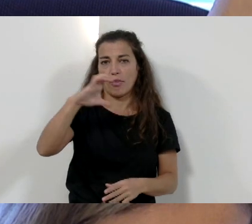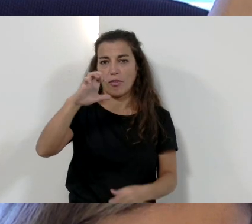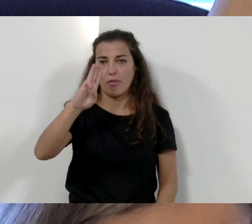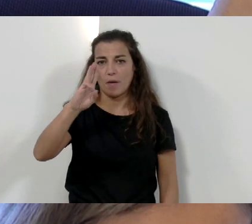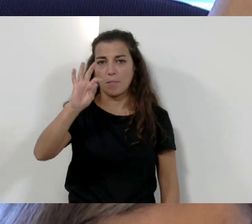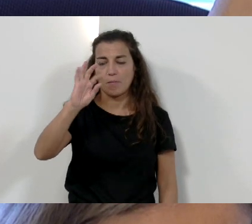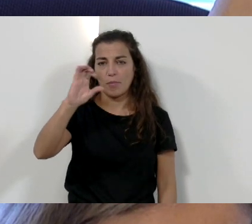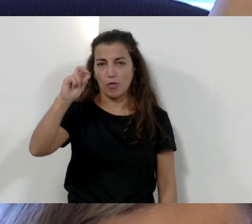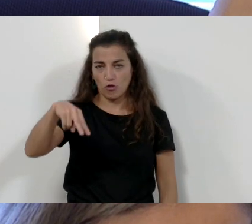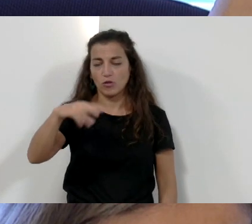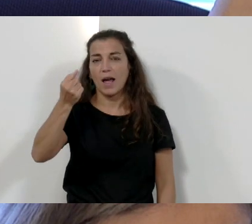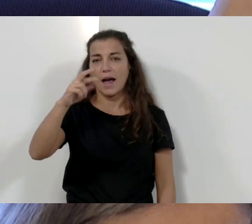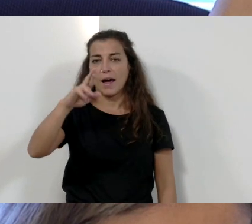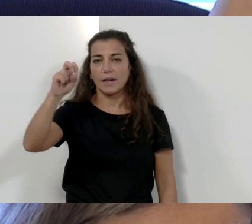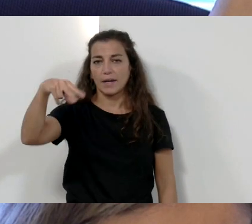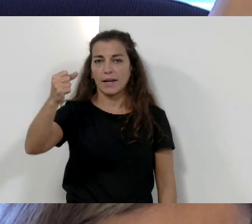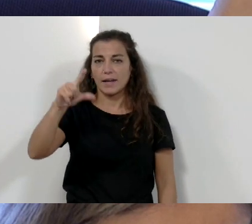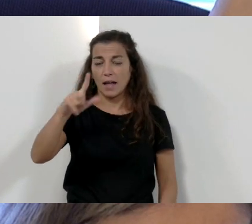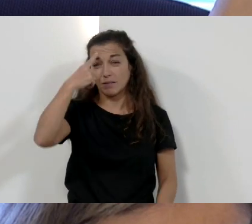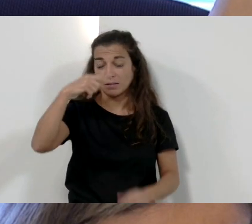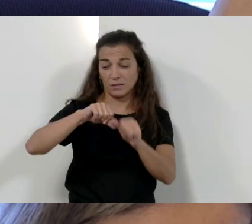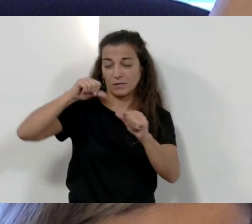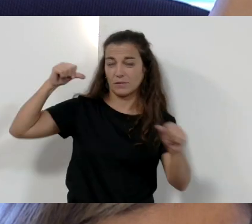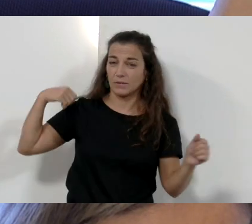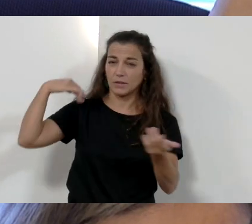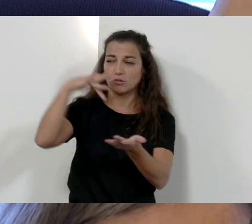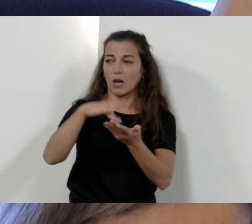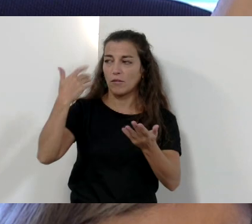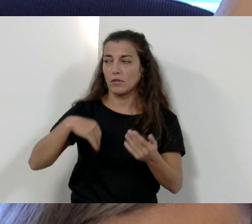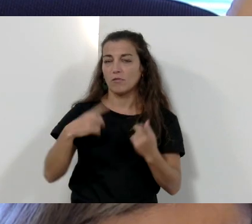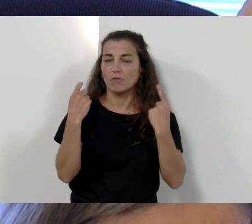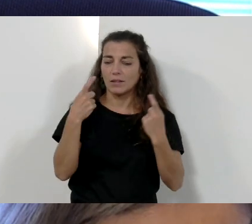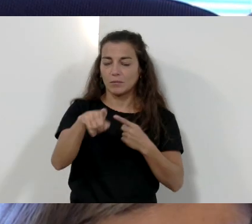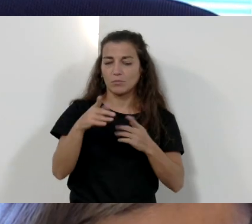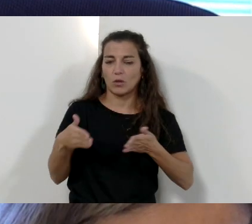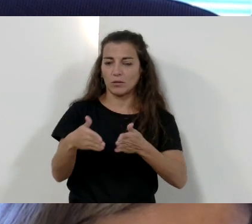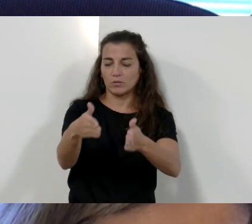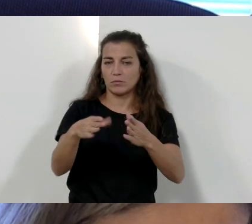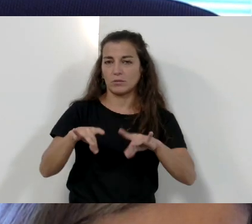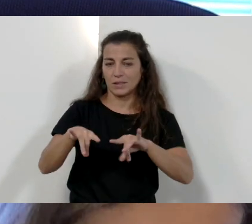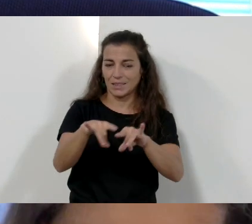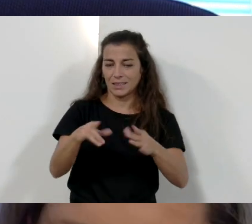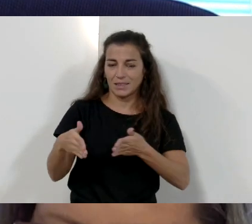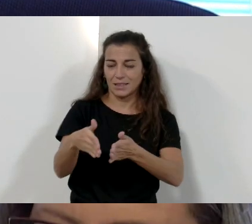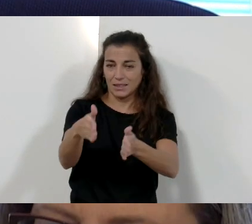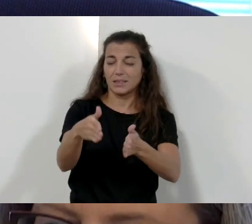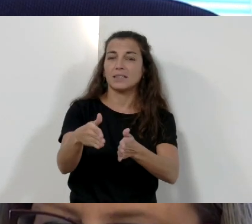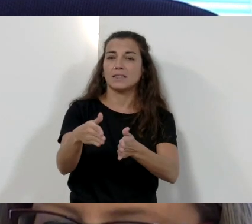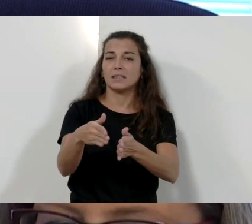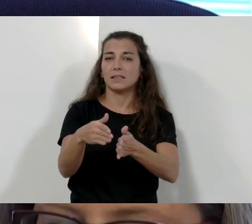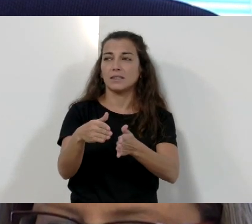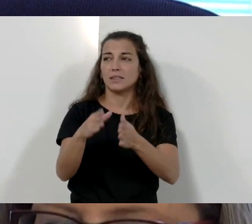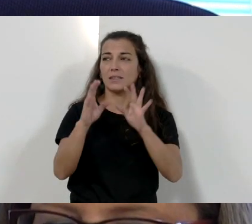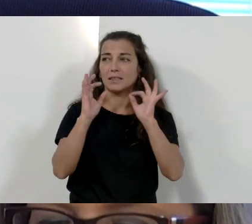en conocimiento el equipo de gobierno en alguna ocasión que es necesario establecer una mejora en ese trayecto porque está preparado, parece